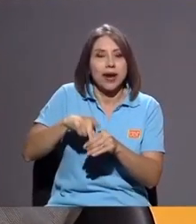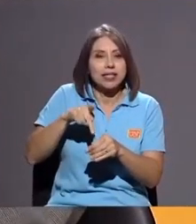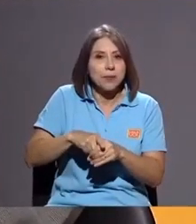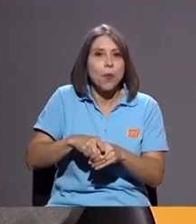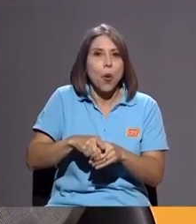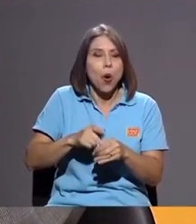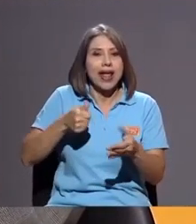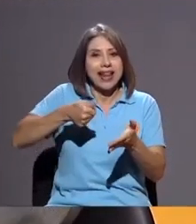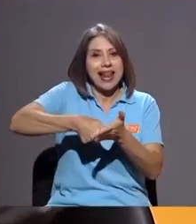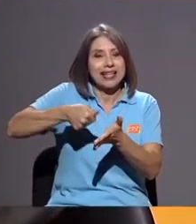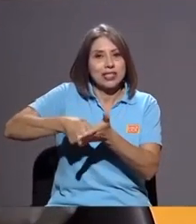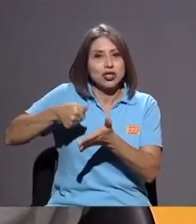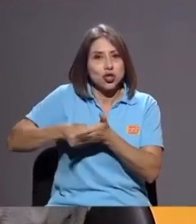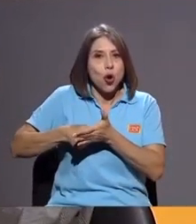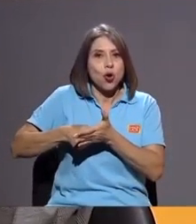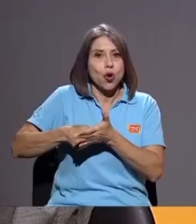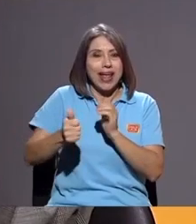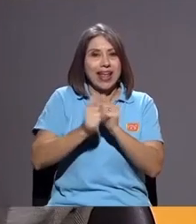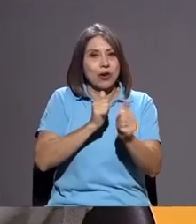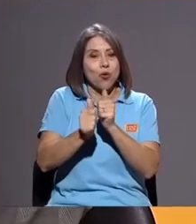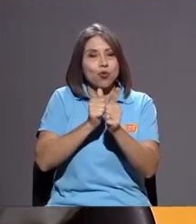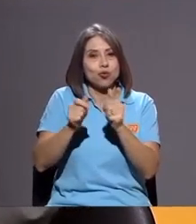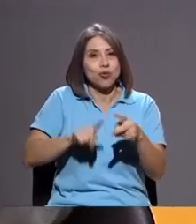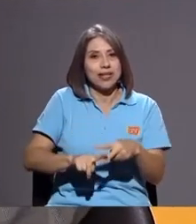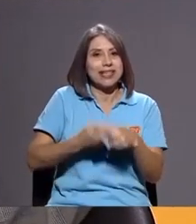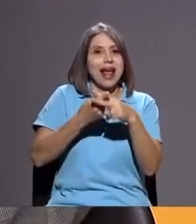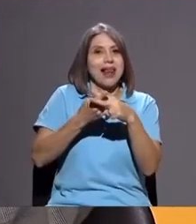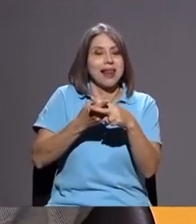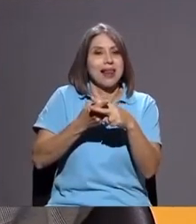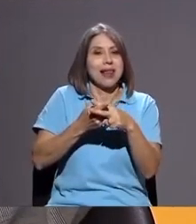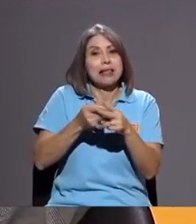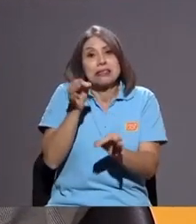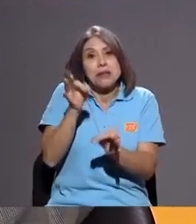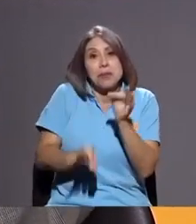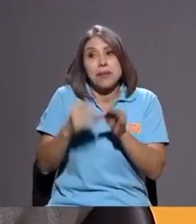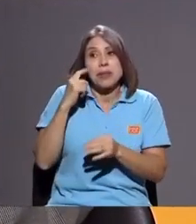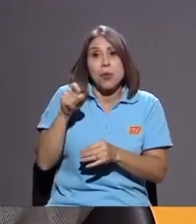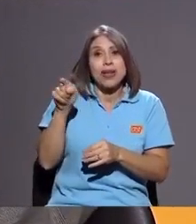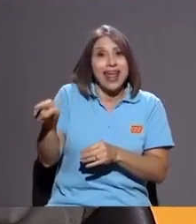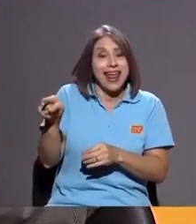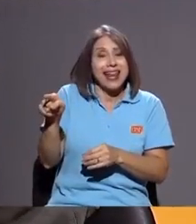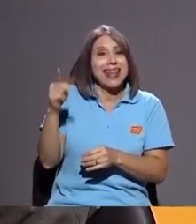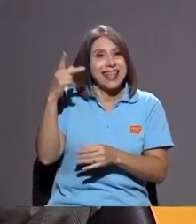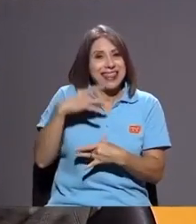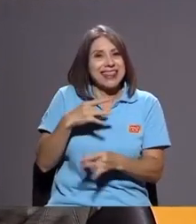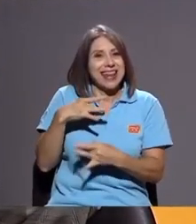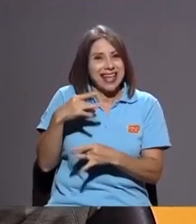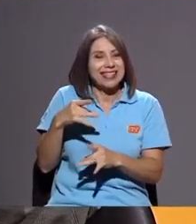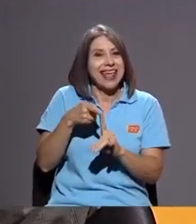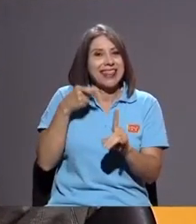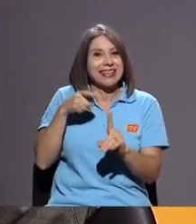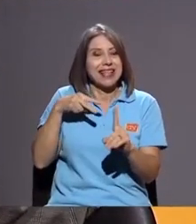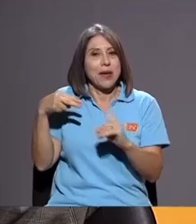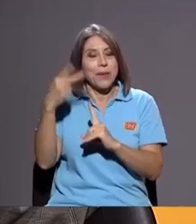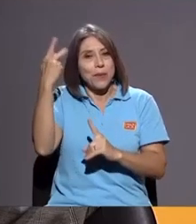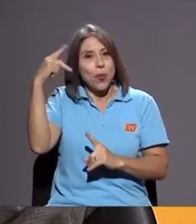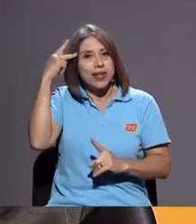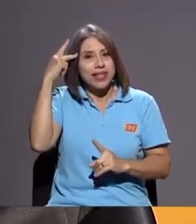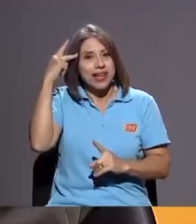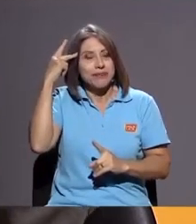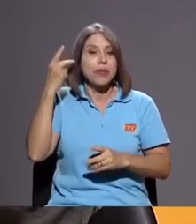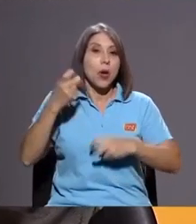en la elección, en el concurso inicial, simplemente porque es el que políticamente interesa. Y parte del problema que tiene la